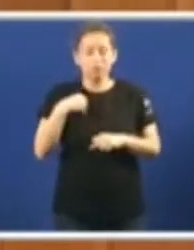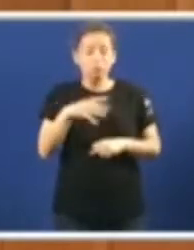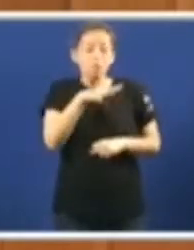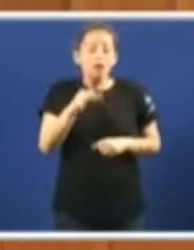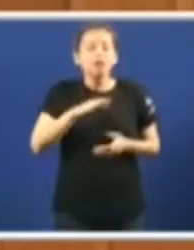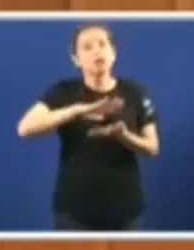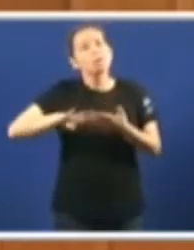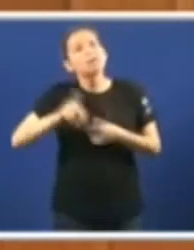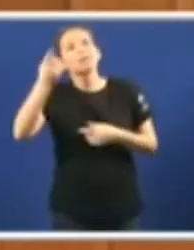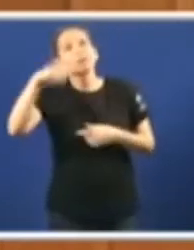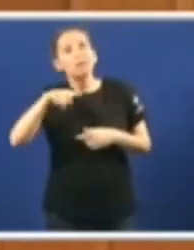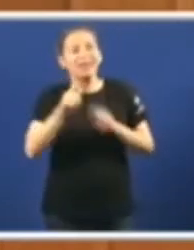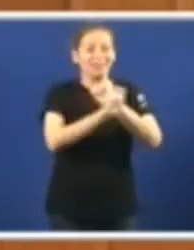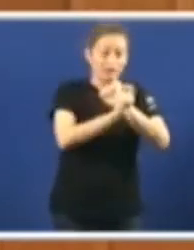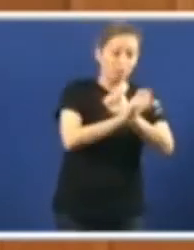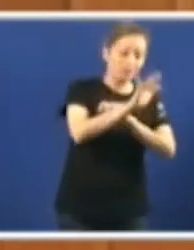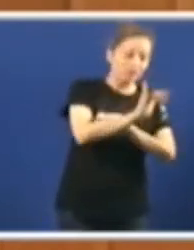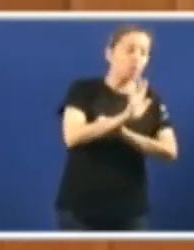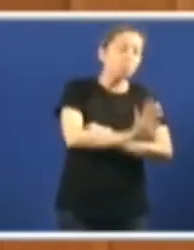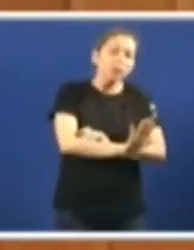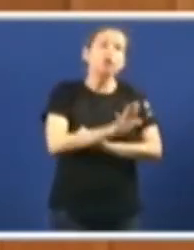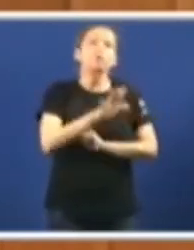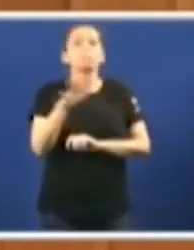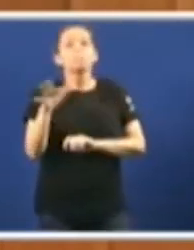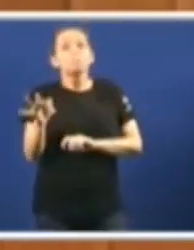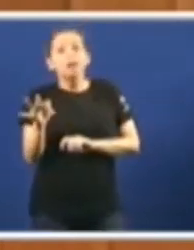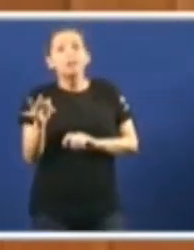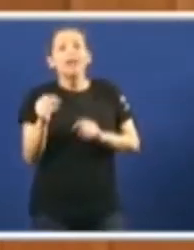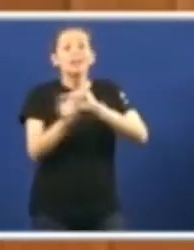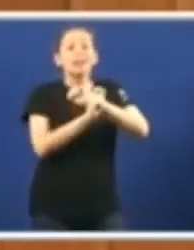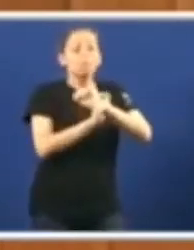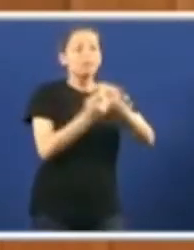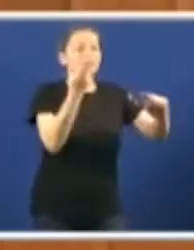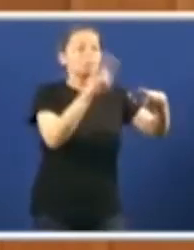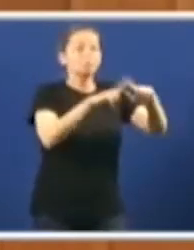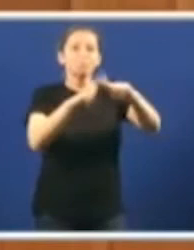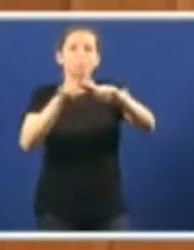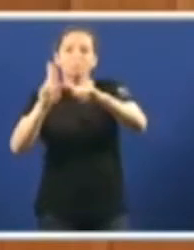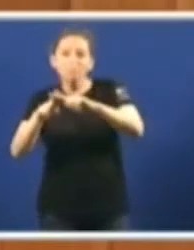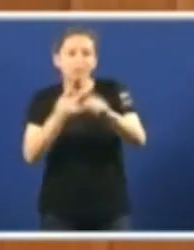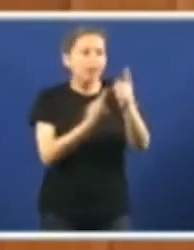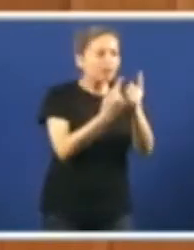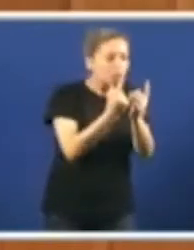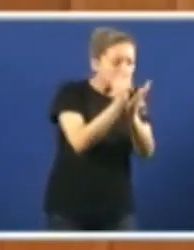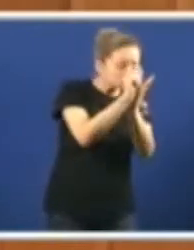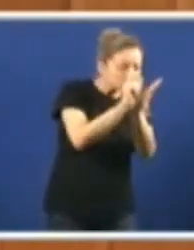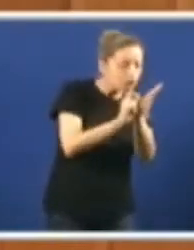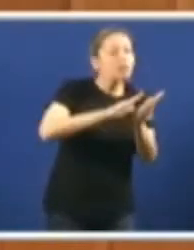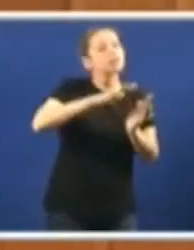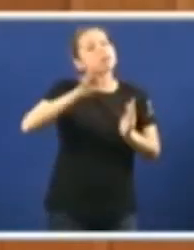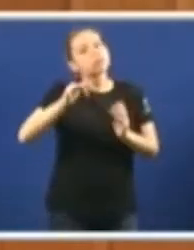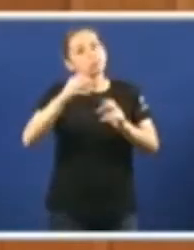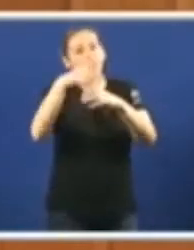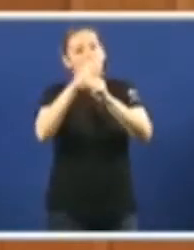as trampas, pero tamén hai que, despois, telas identificadas e facer unhas valoracións posteriores para valorar a eficacia